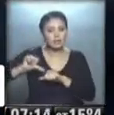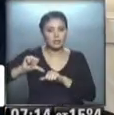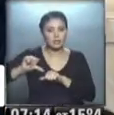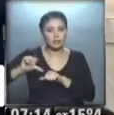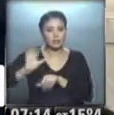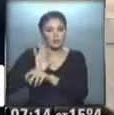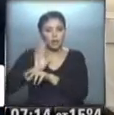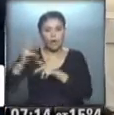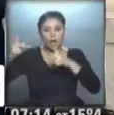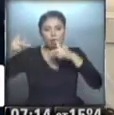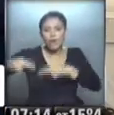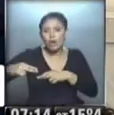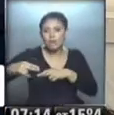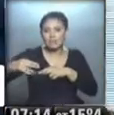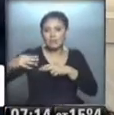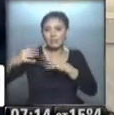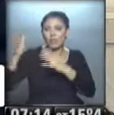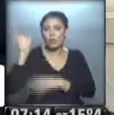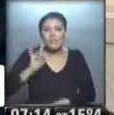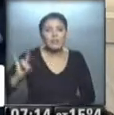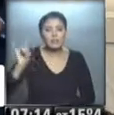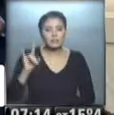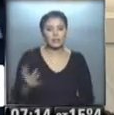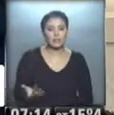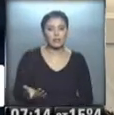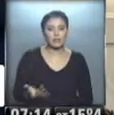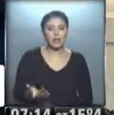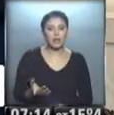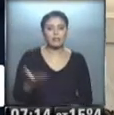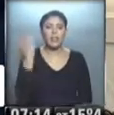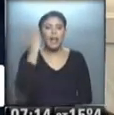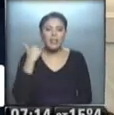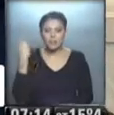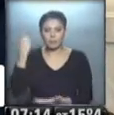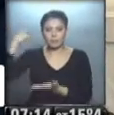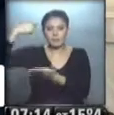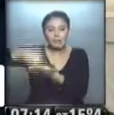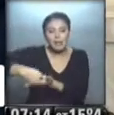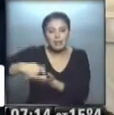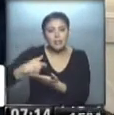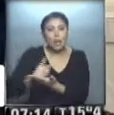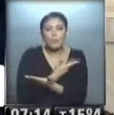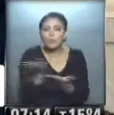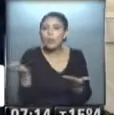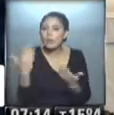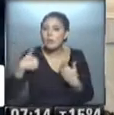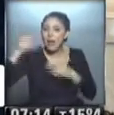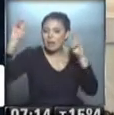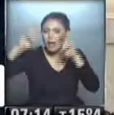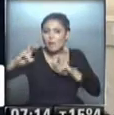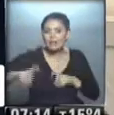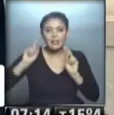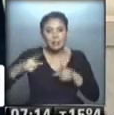el sistema universitario cortaron la inversión pública a integrar la investigación